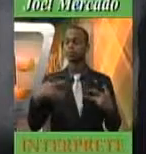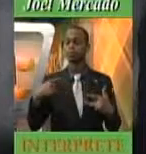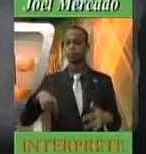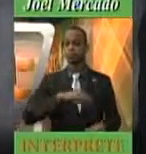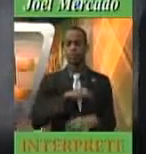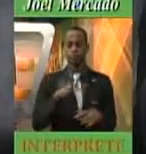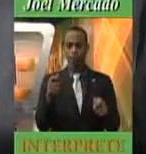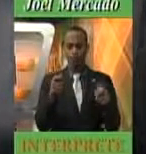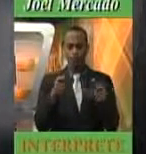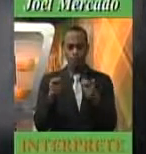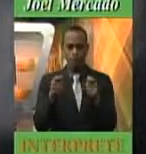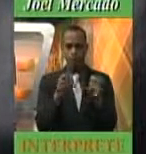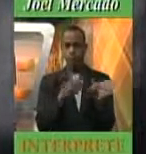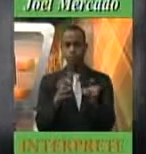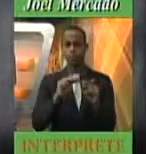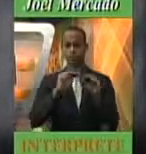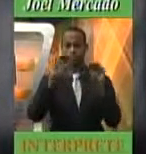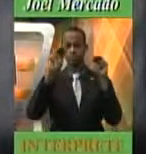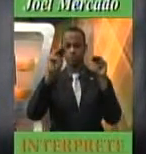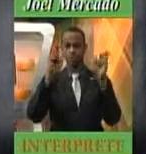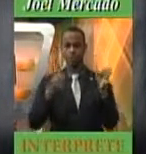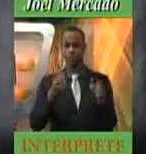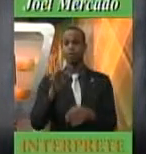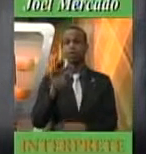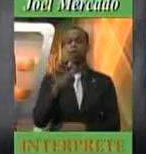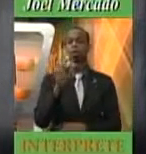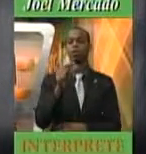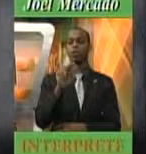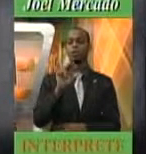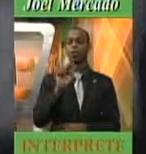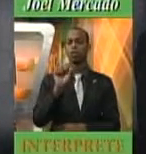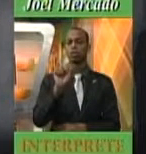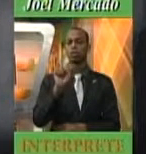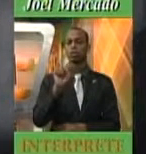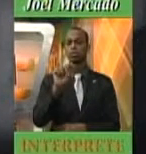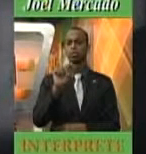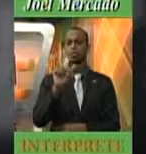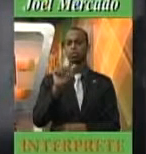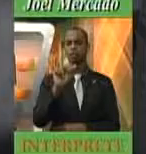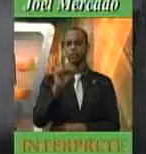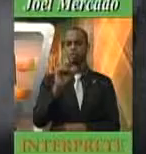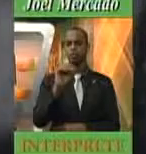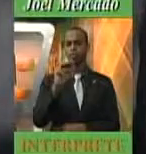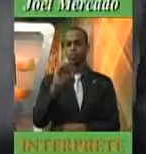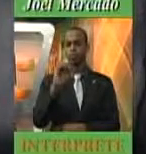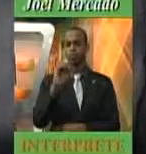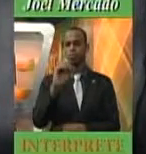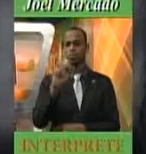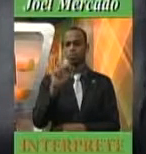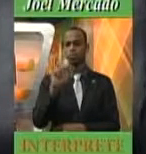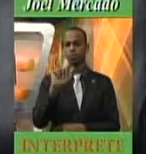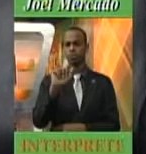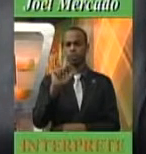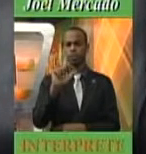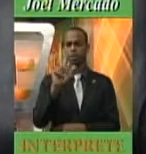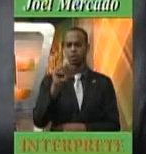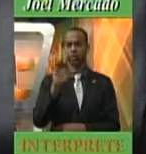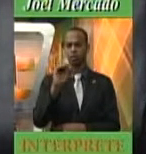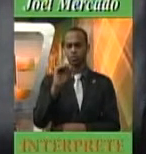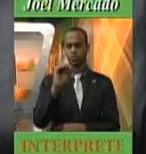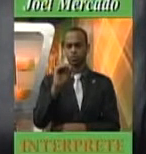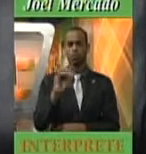coordinados, orientados por el ministro Gustavo Montalvo. ¿Eso qué significa? Que estos logros que se